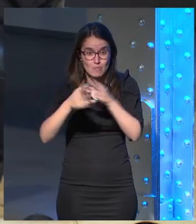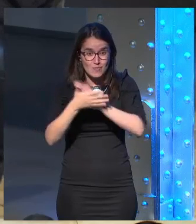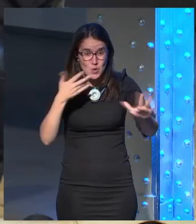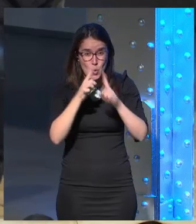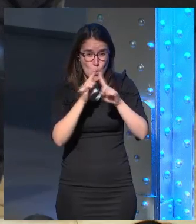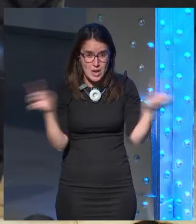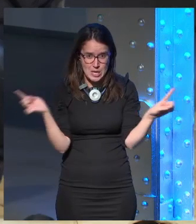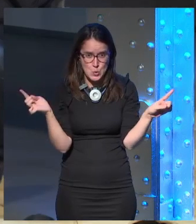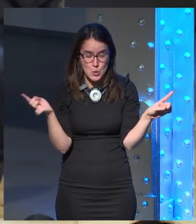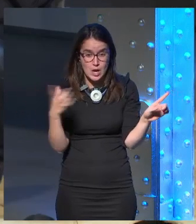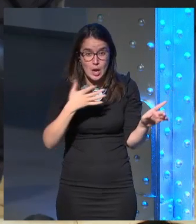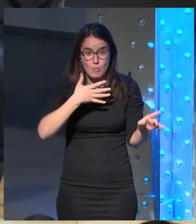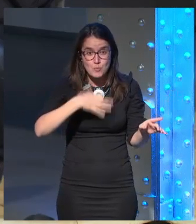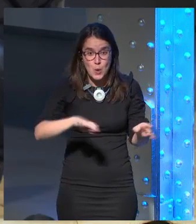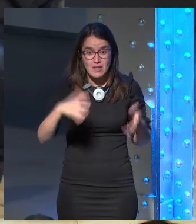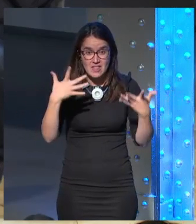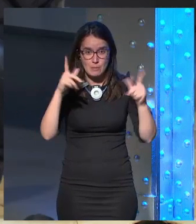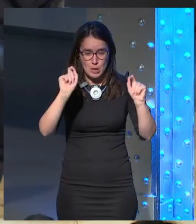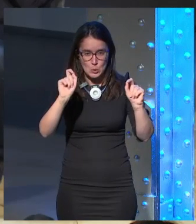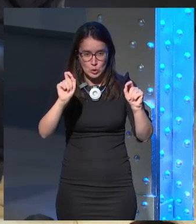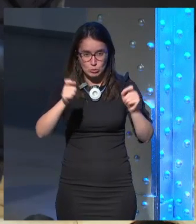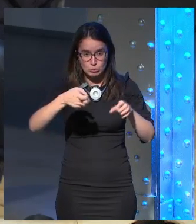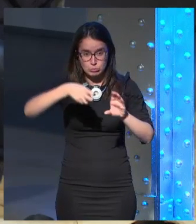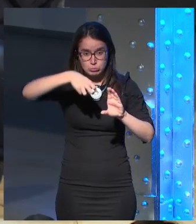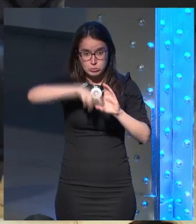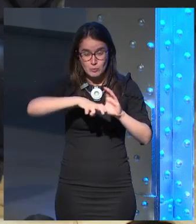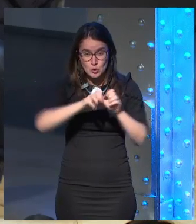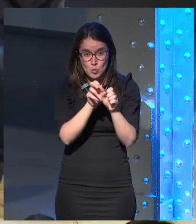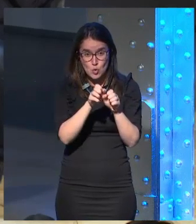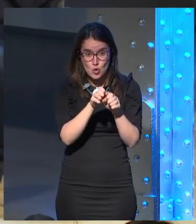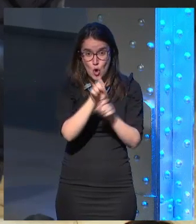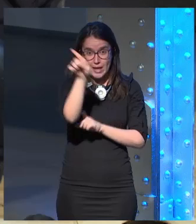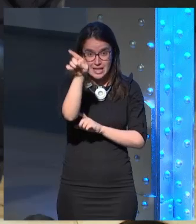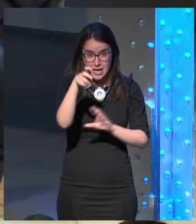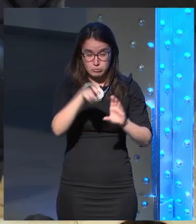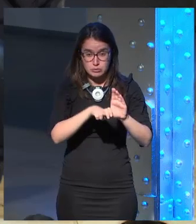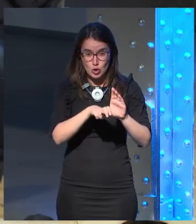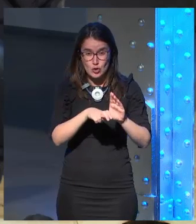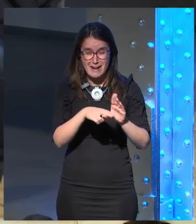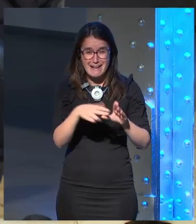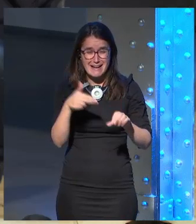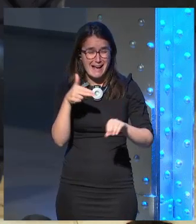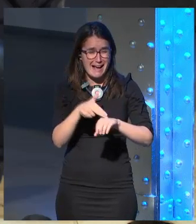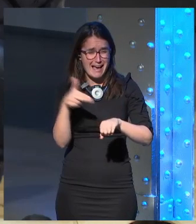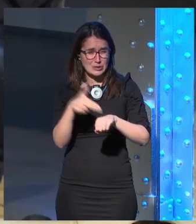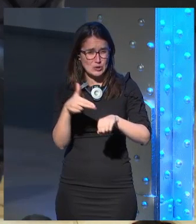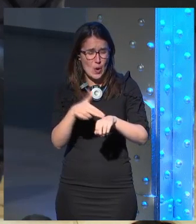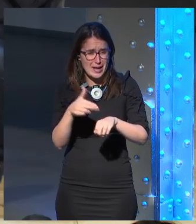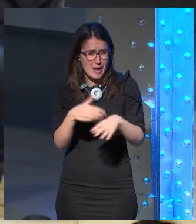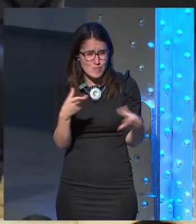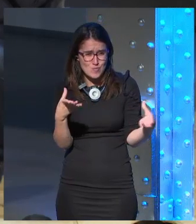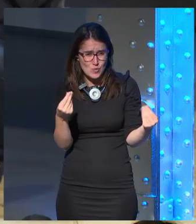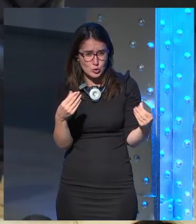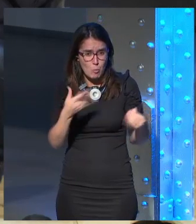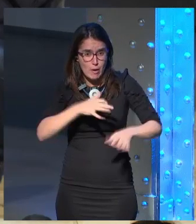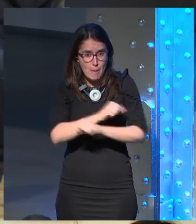entero. Y que posiblemente dentro de 10 minutos va a estar sentado en un cohete con toneladas de combustible que puede estallar y